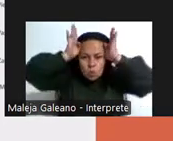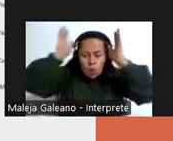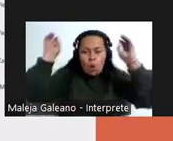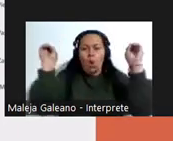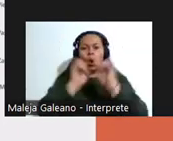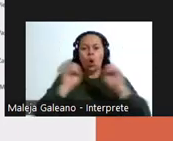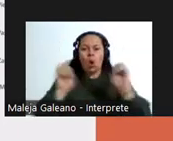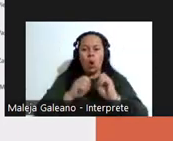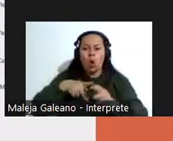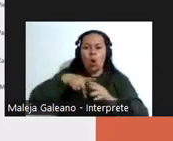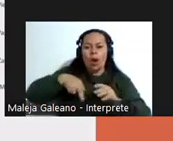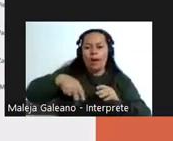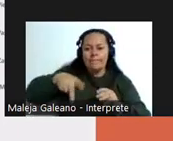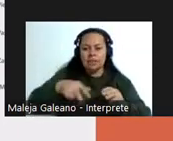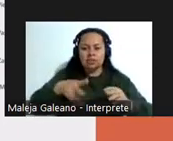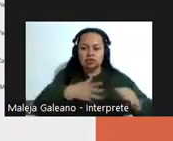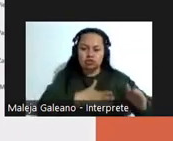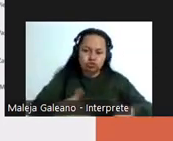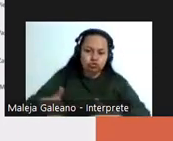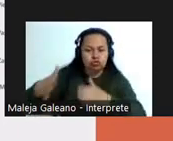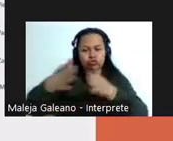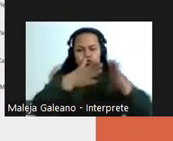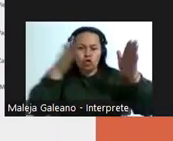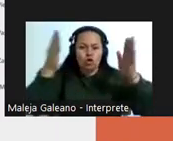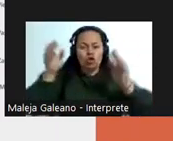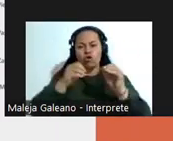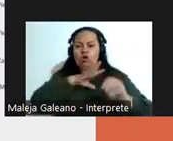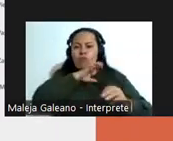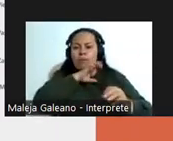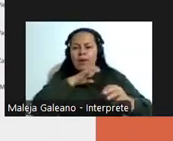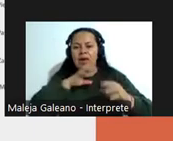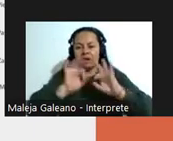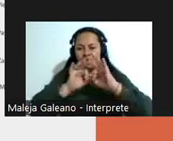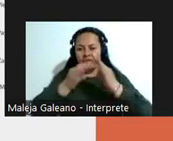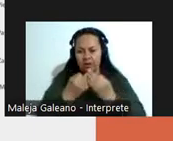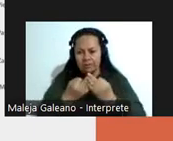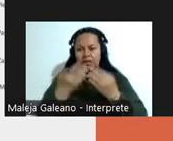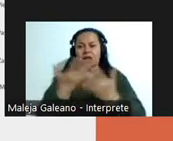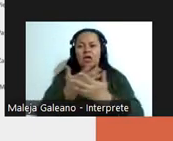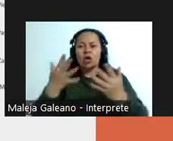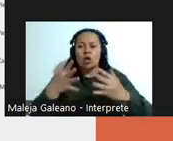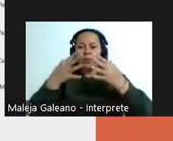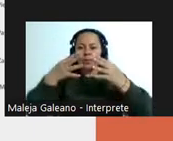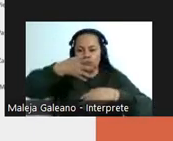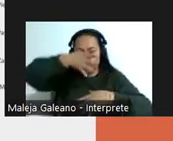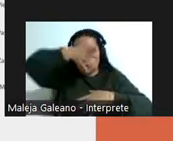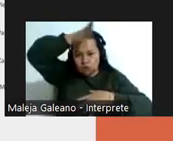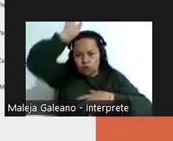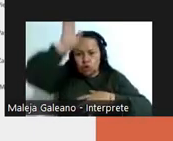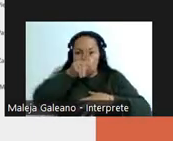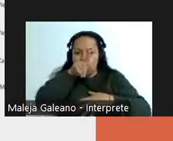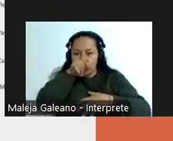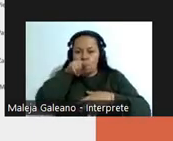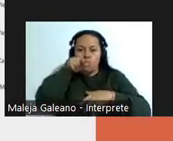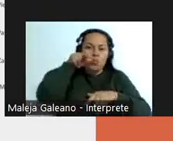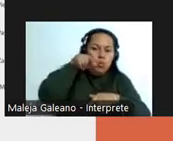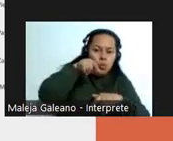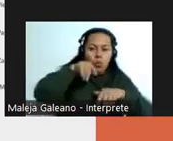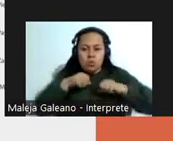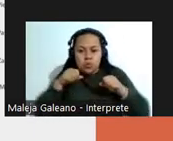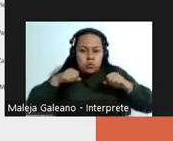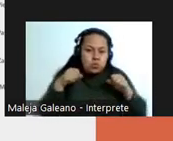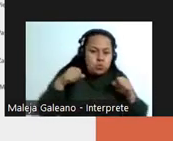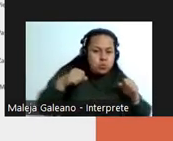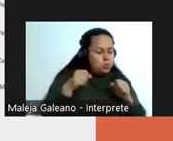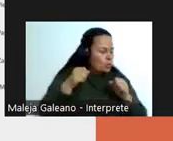en la trocha, si lo hicieron solos, con sus perros, con sus familias, con sus gallinas. O sea, es bellísimo este ejercicio que hace